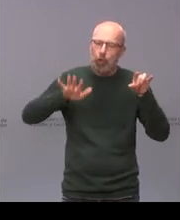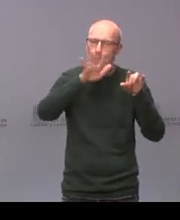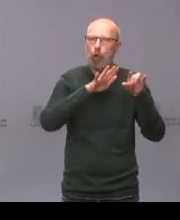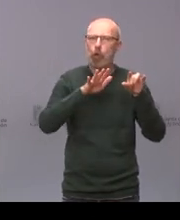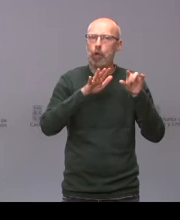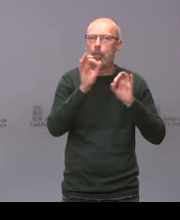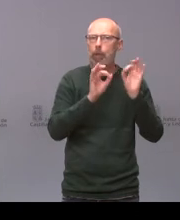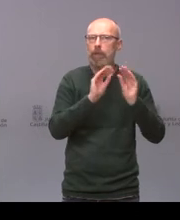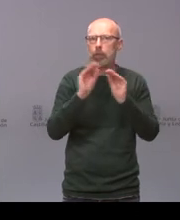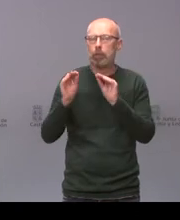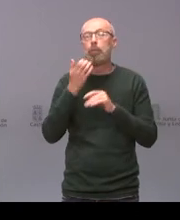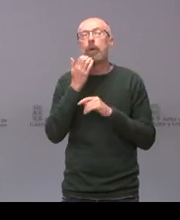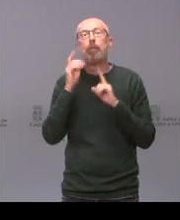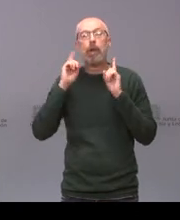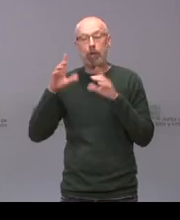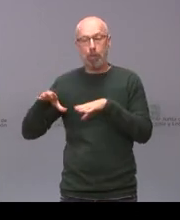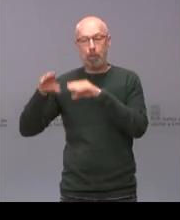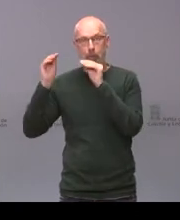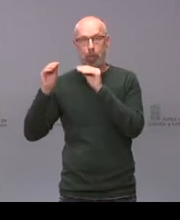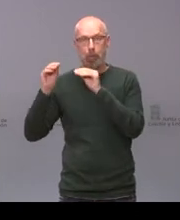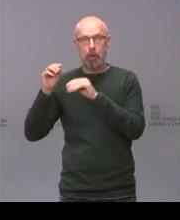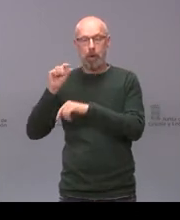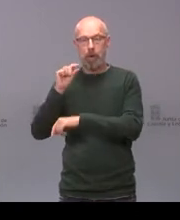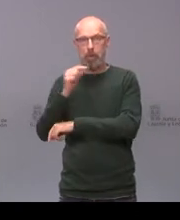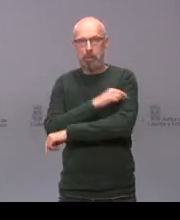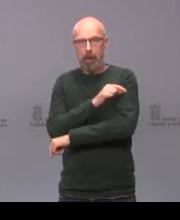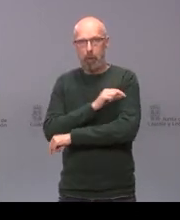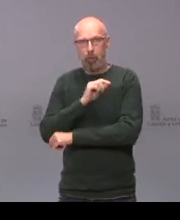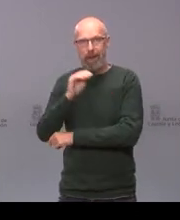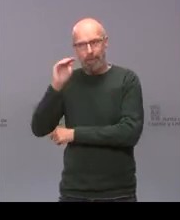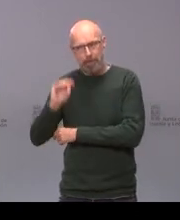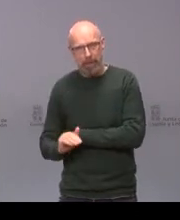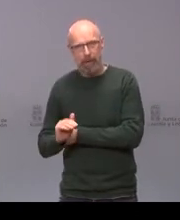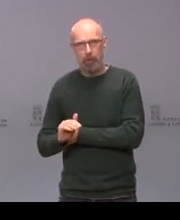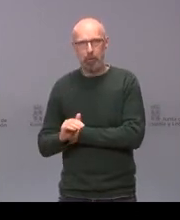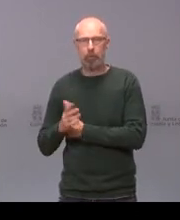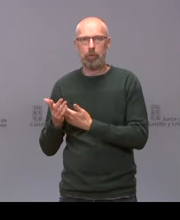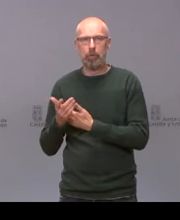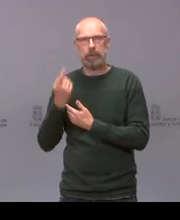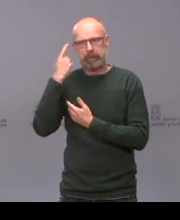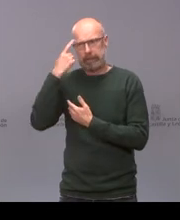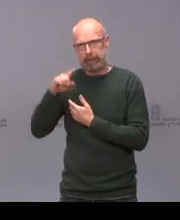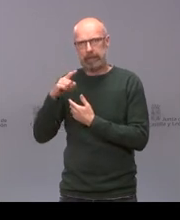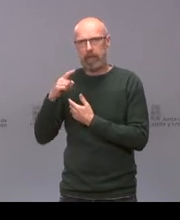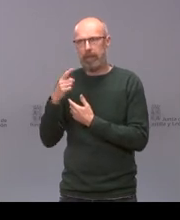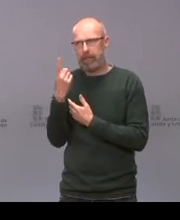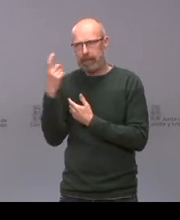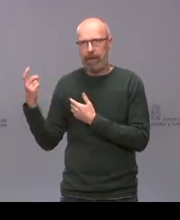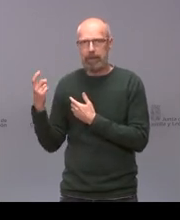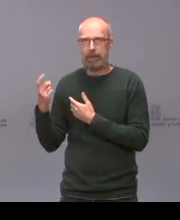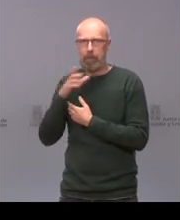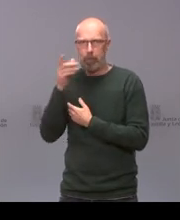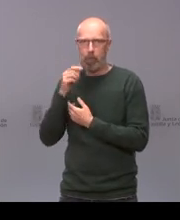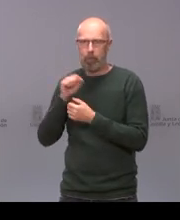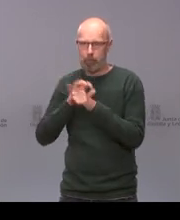es una de las provincias que menos vacunas por habitante recibe y todos sabemos que es la que peores datos tiene. Muchas gracias.